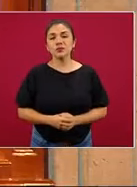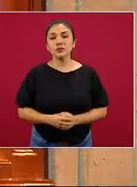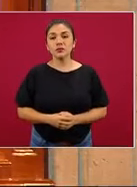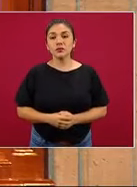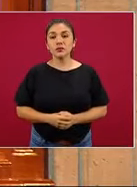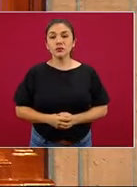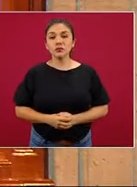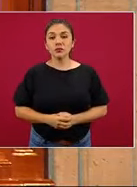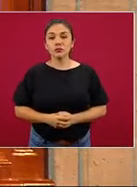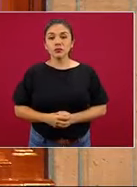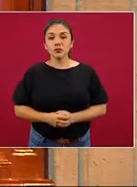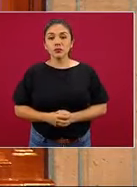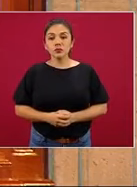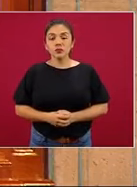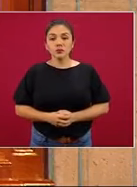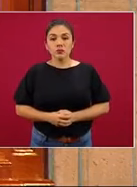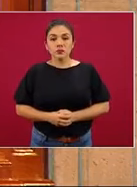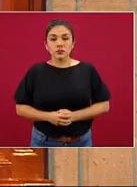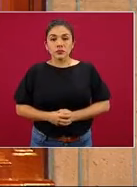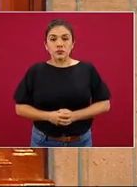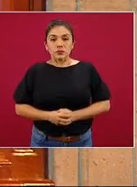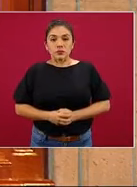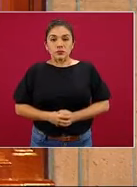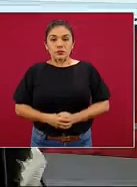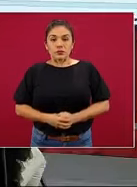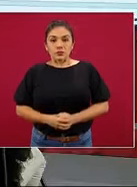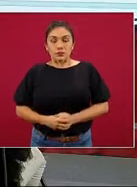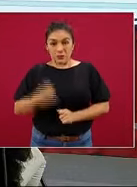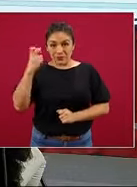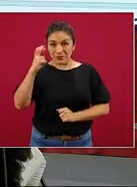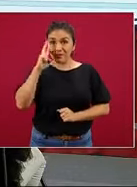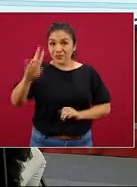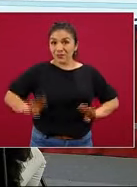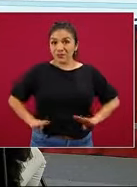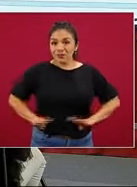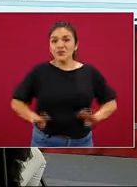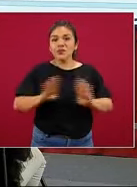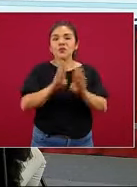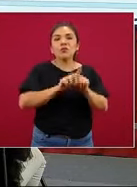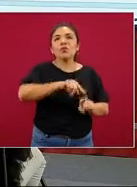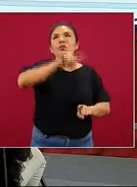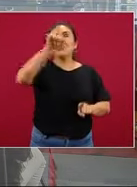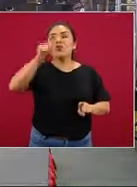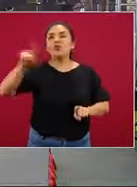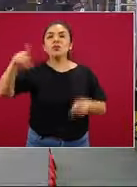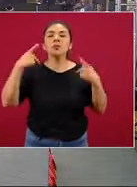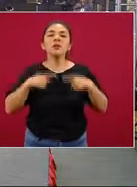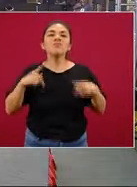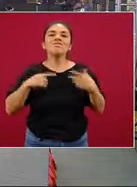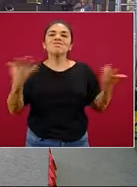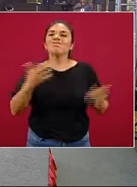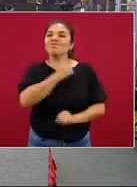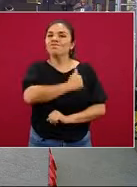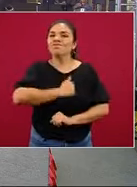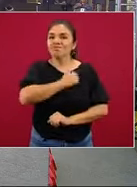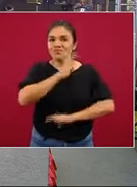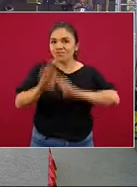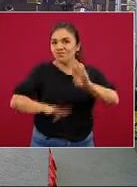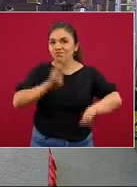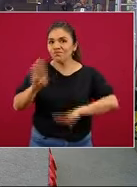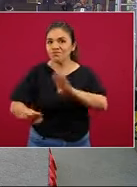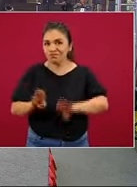diapositiva. Aquí tenemos la curva también de las personas que lamentablemente han perdido la vida a